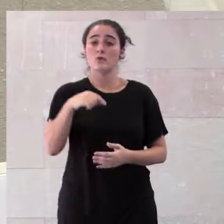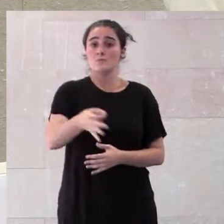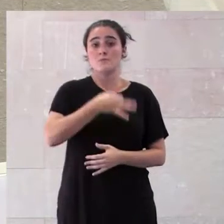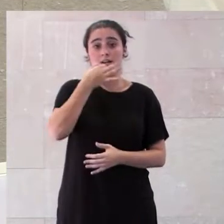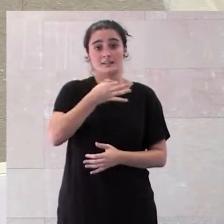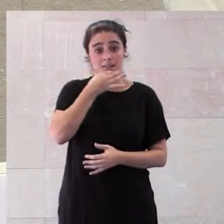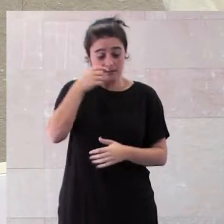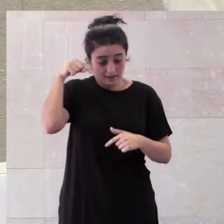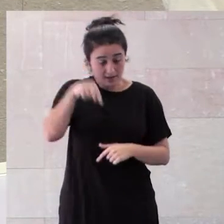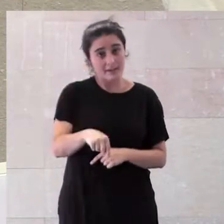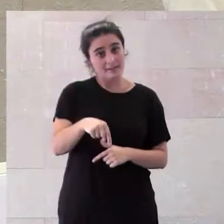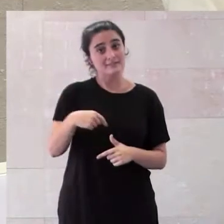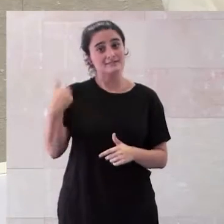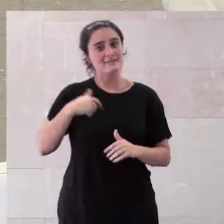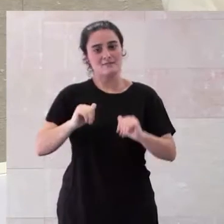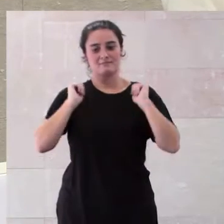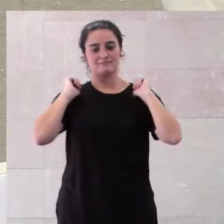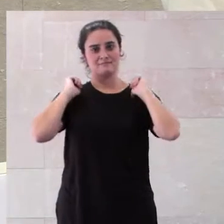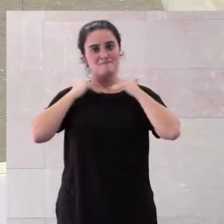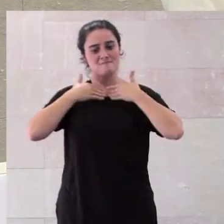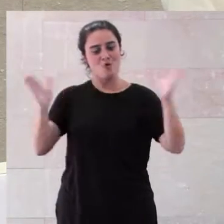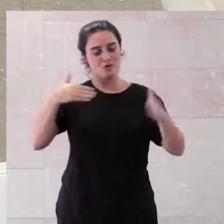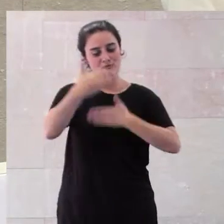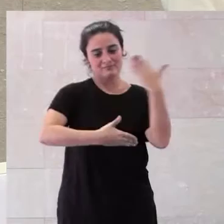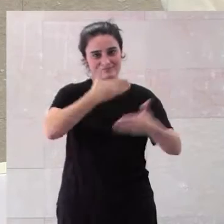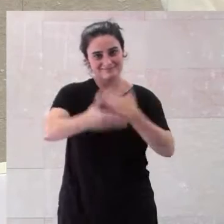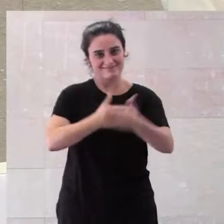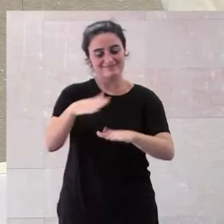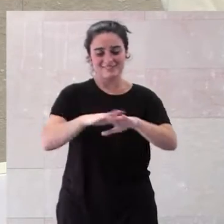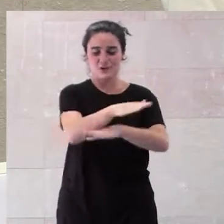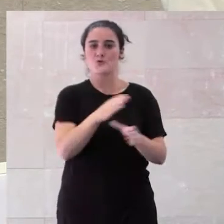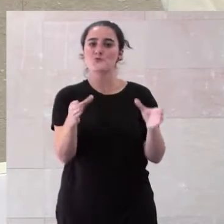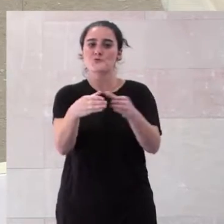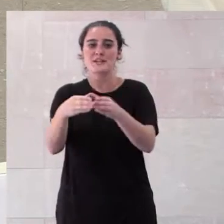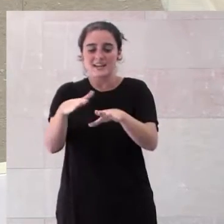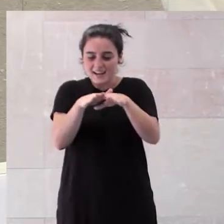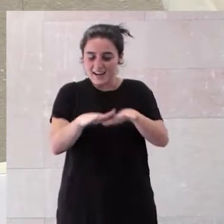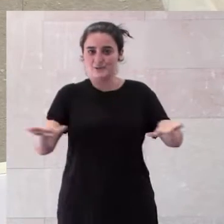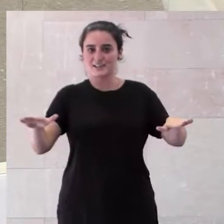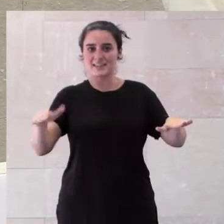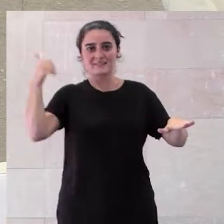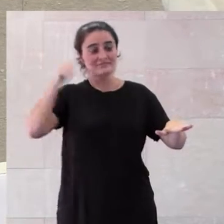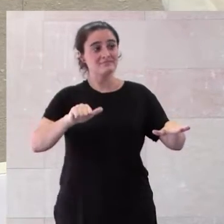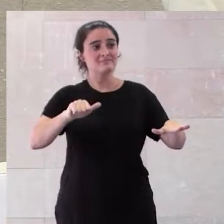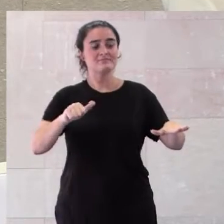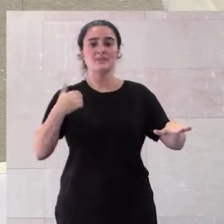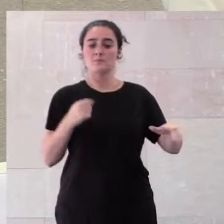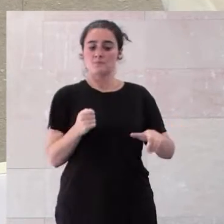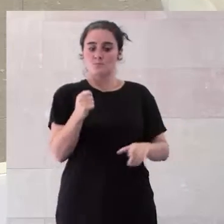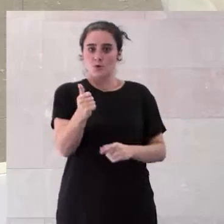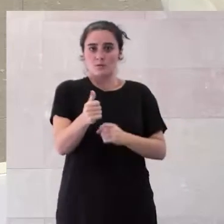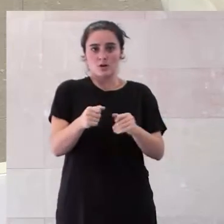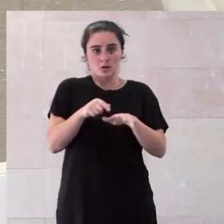tarde, y aquí, comienza su andadura en esta cuadrilla, en la cuadrilla de la UTADA, y que se irá extendiendo